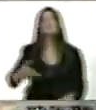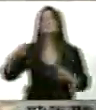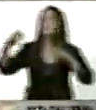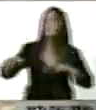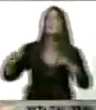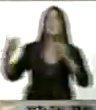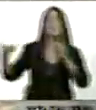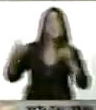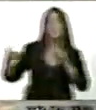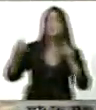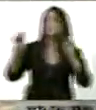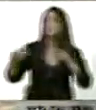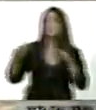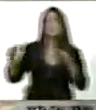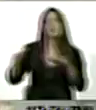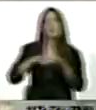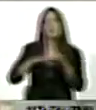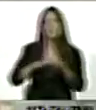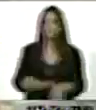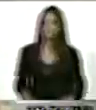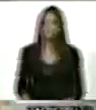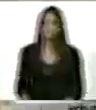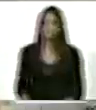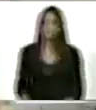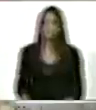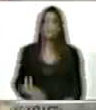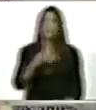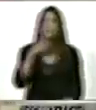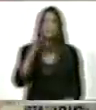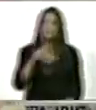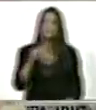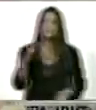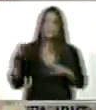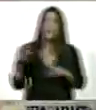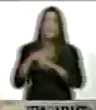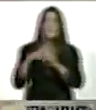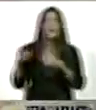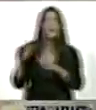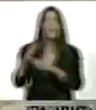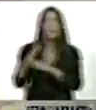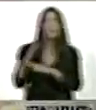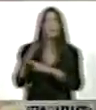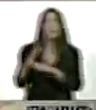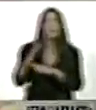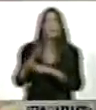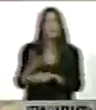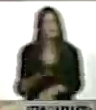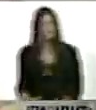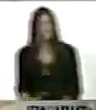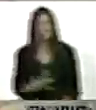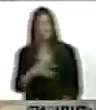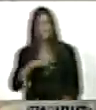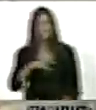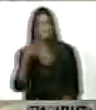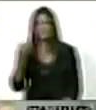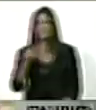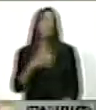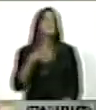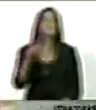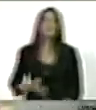buscando la forma de resolverlo. Él dice, sí nos estamos sentando, pero el gobierno tal cosa y tal cosa y tal cosa. Eso es lo que realmente ocurre.